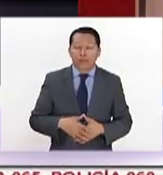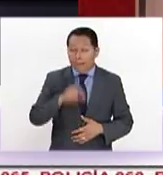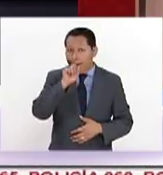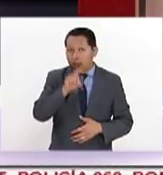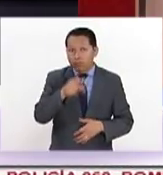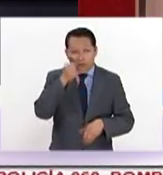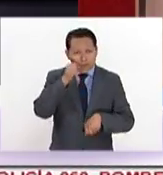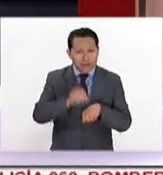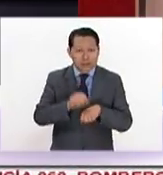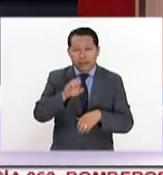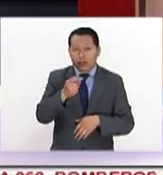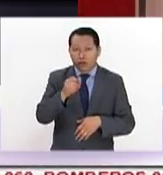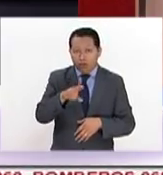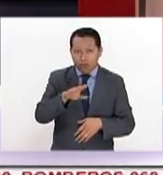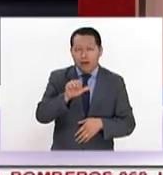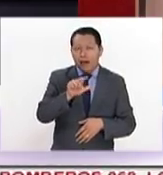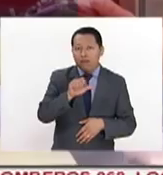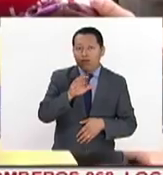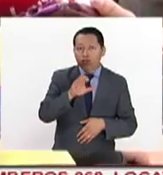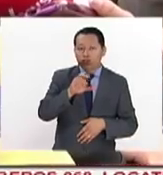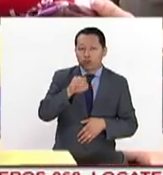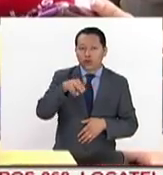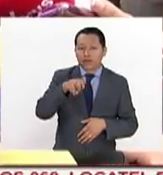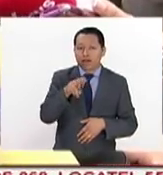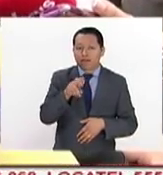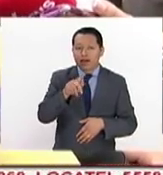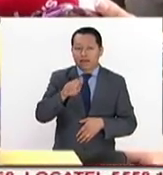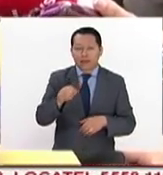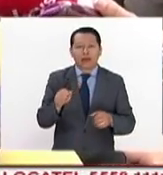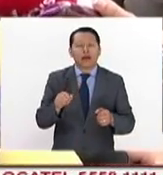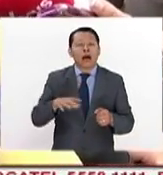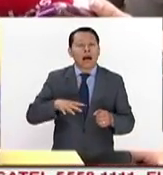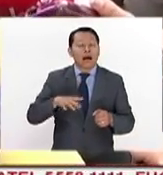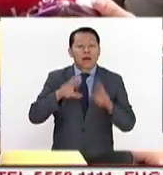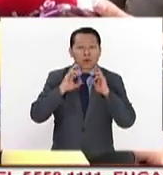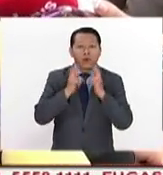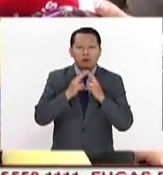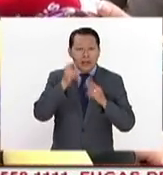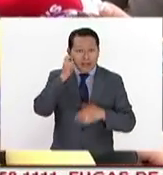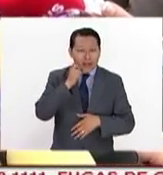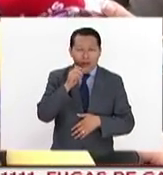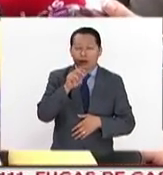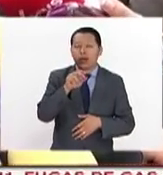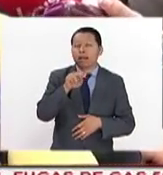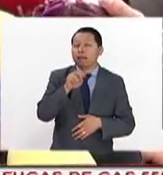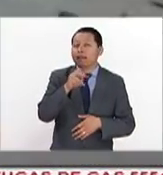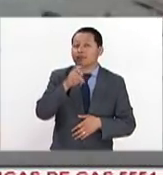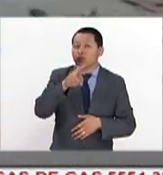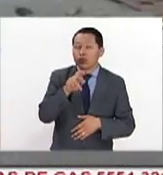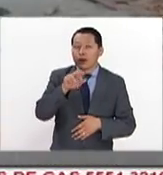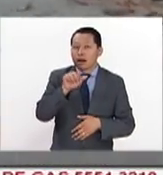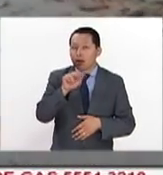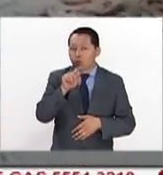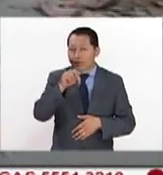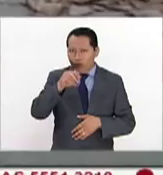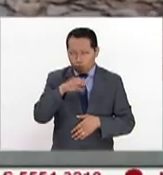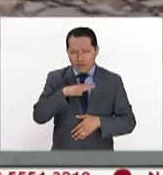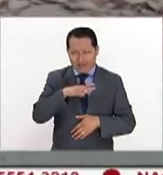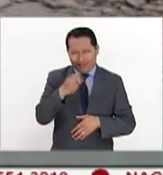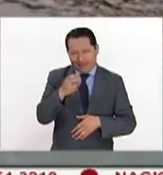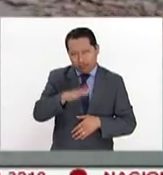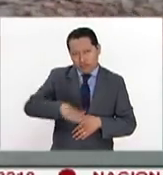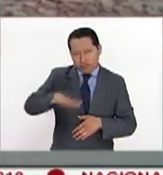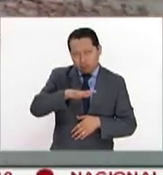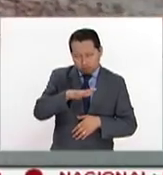También el secretario de Gobernación, Alfonso Navarrete Prida, tuvo una reunión con el gobernador de Guerrero, Héctor Astudillo, para evaluar los daños en ese